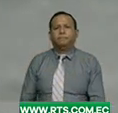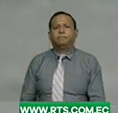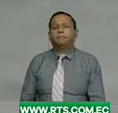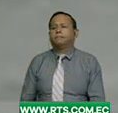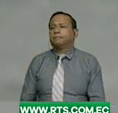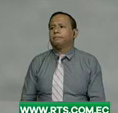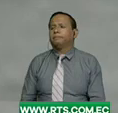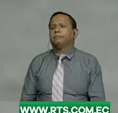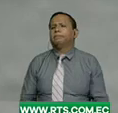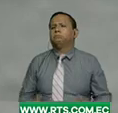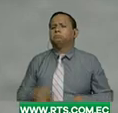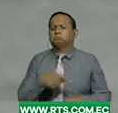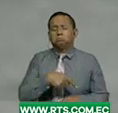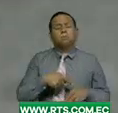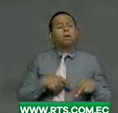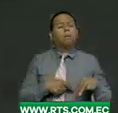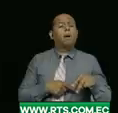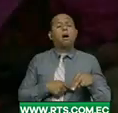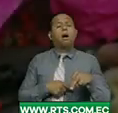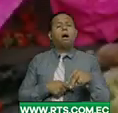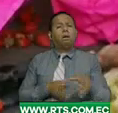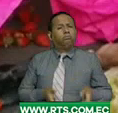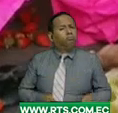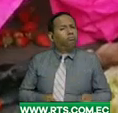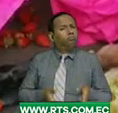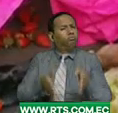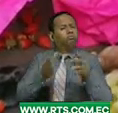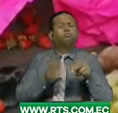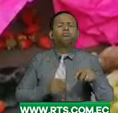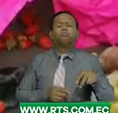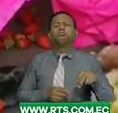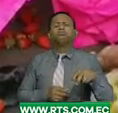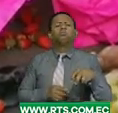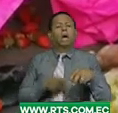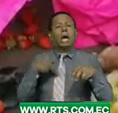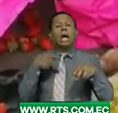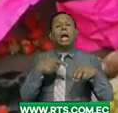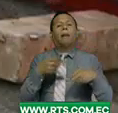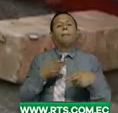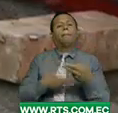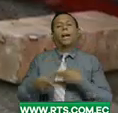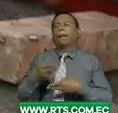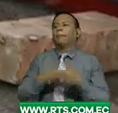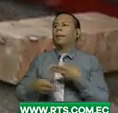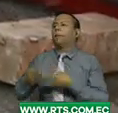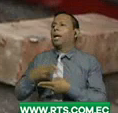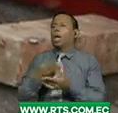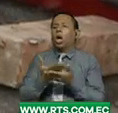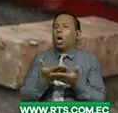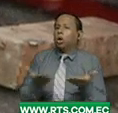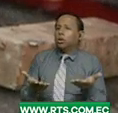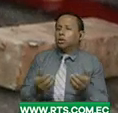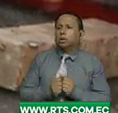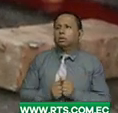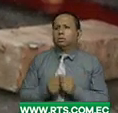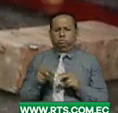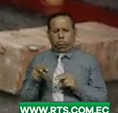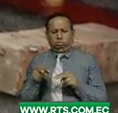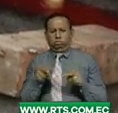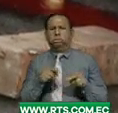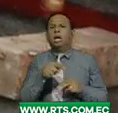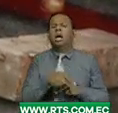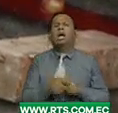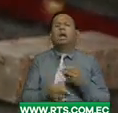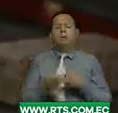Caminaba por la avenida perimetral con la intención de vender sus productos, pues en la actualidad se dedicaba al